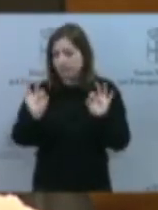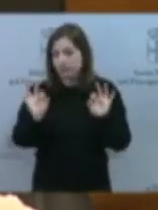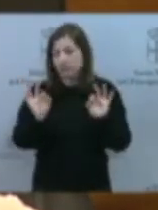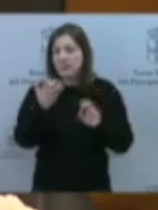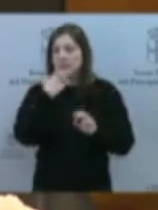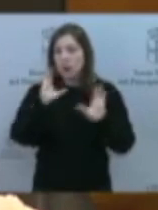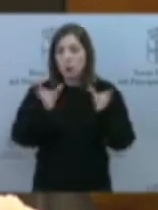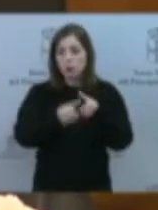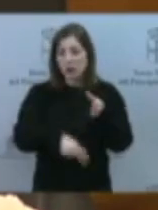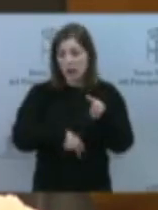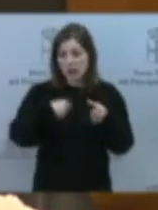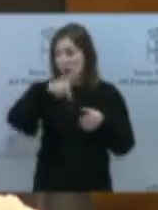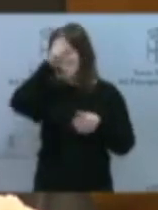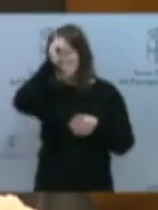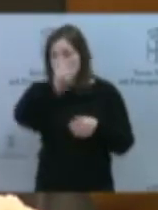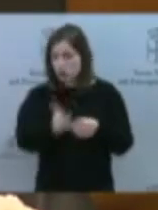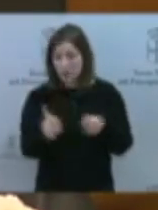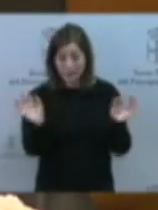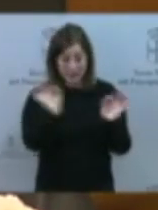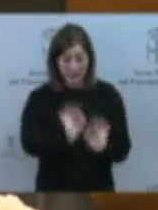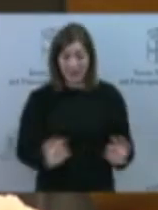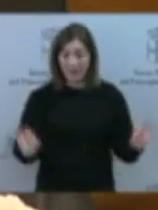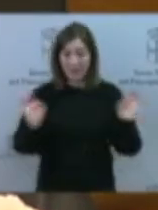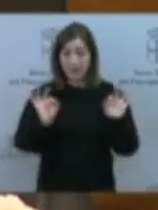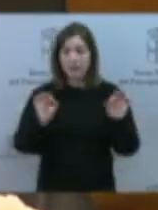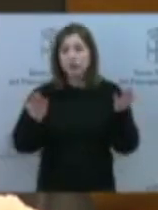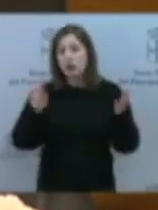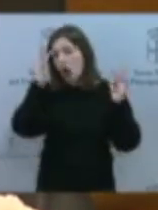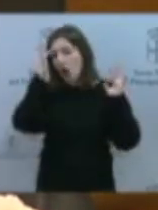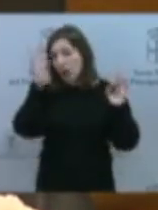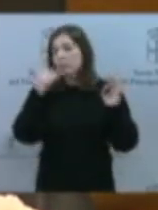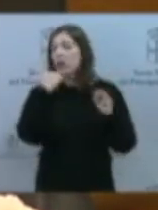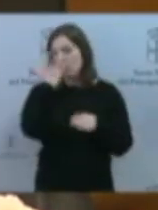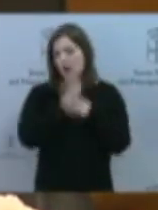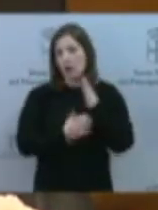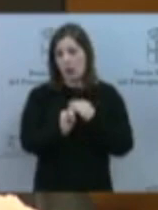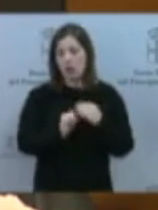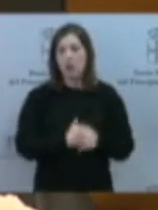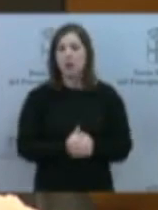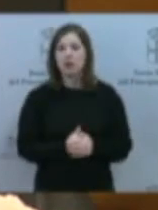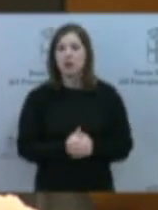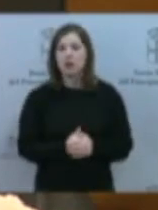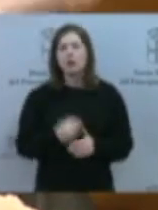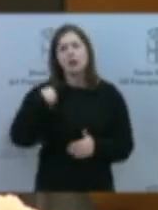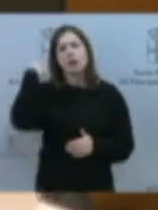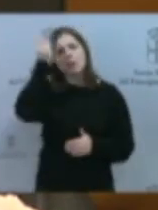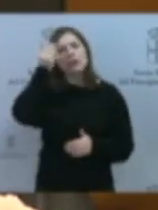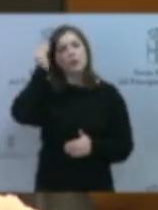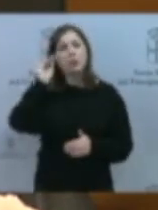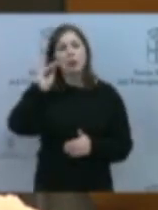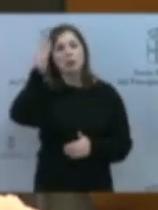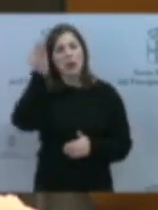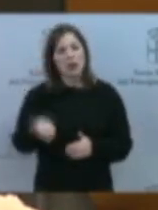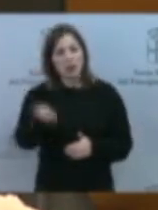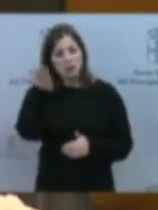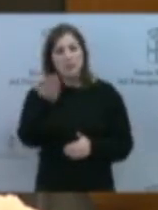nada, bueno, evidentemente algo falla. Creo que esa es la pregunta relevante y el resto sería marear la perdices. ¿Por qué esta Junta General no sabe absolutamente